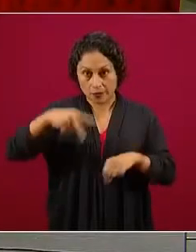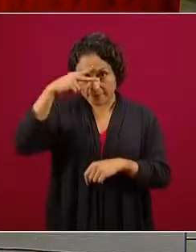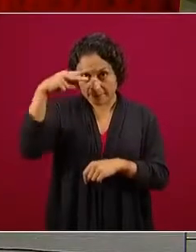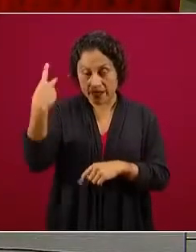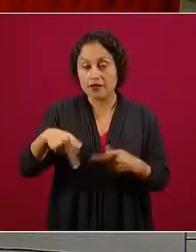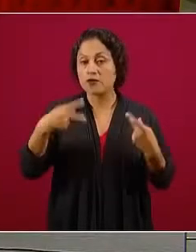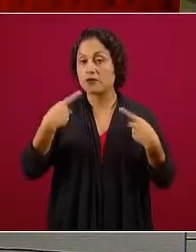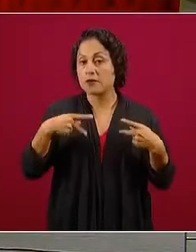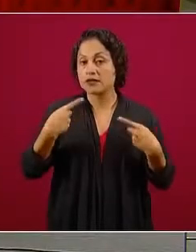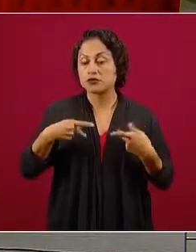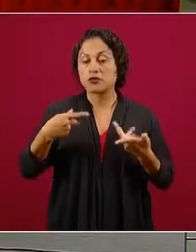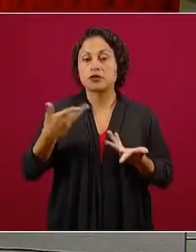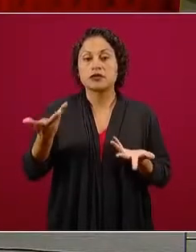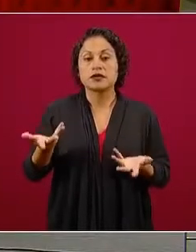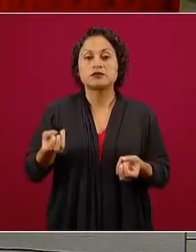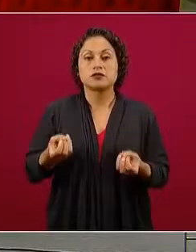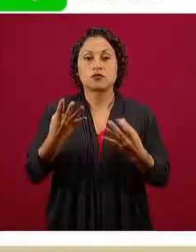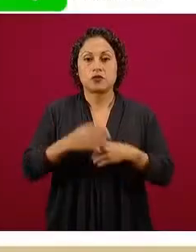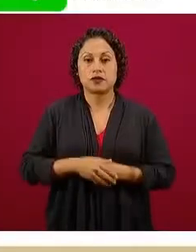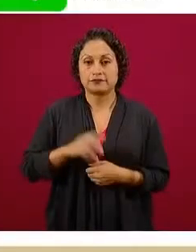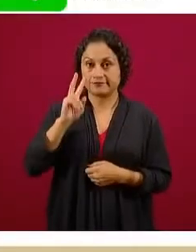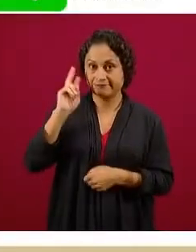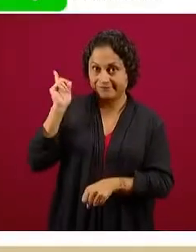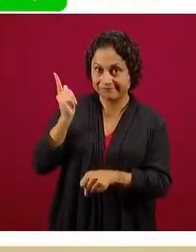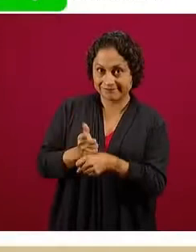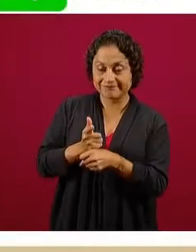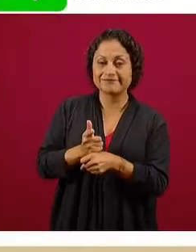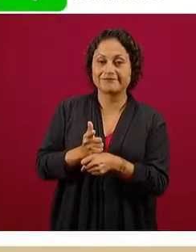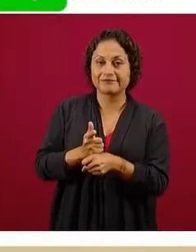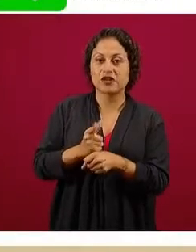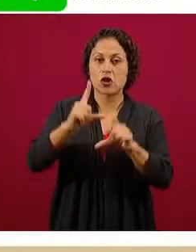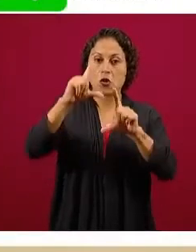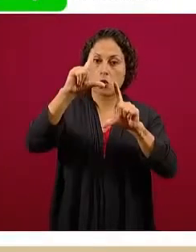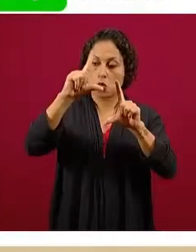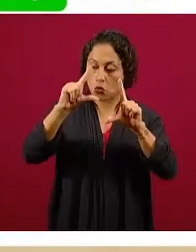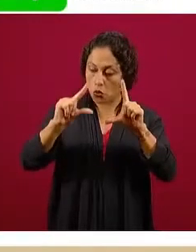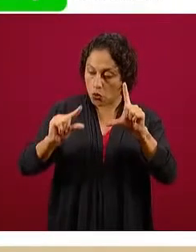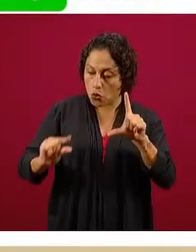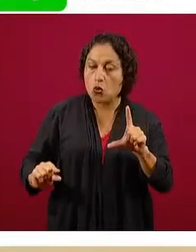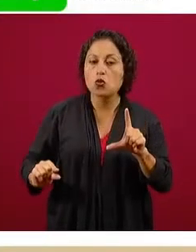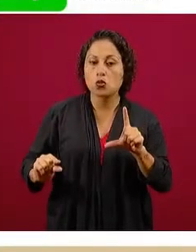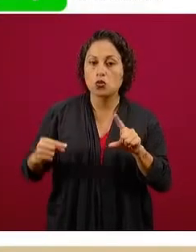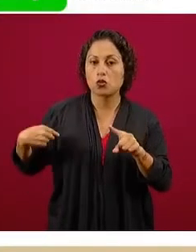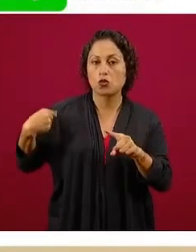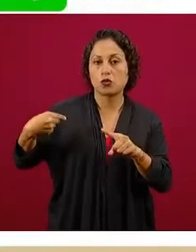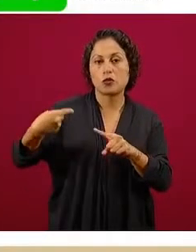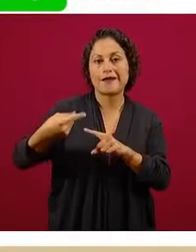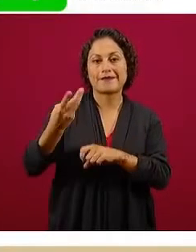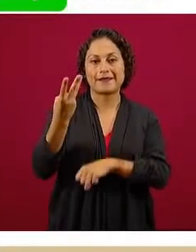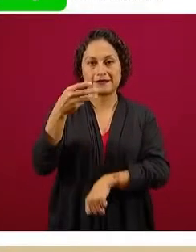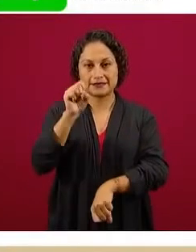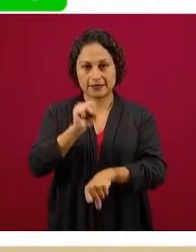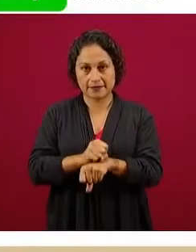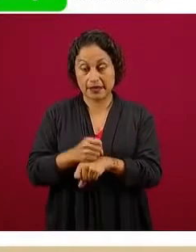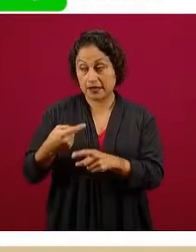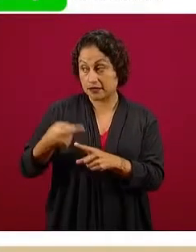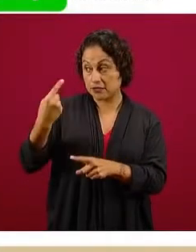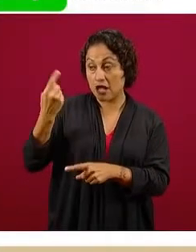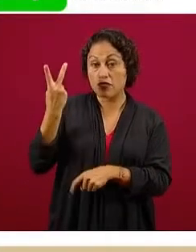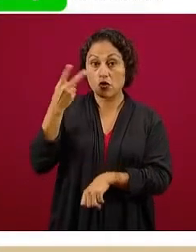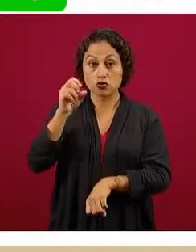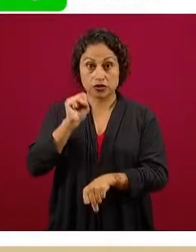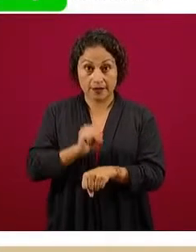mucho más claro este descenso que estamos teniendo ya por 3 semanas, en donde además las últimas 2 semanas es un